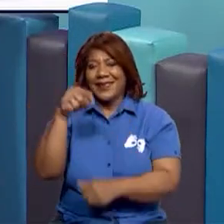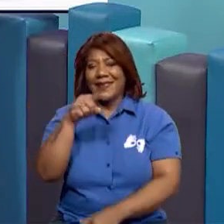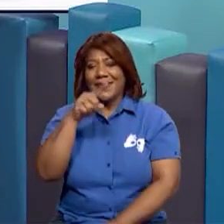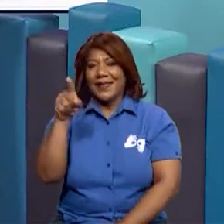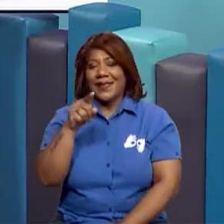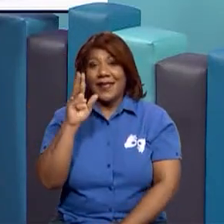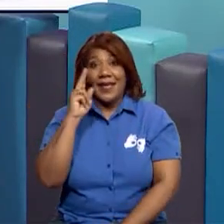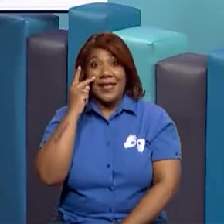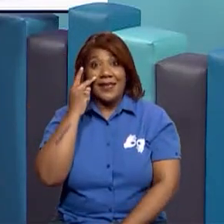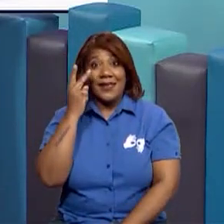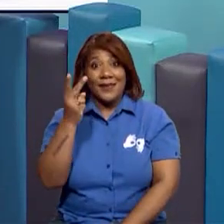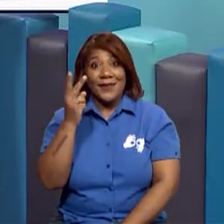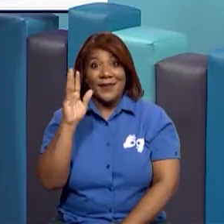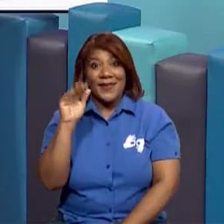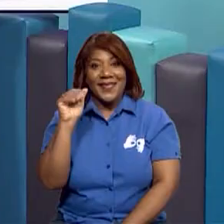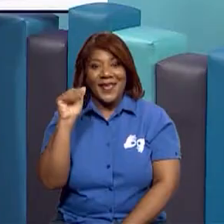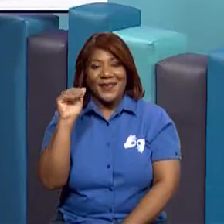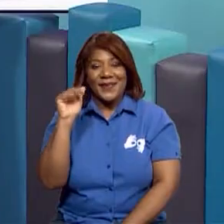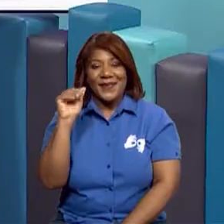conéctate con la estrella.